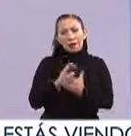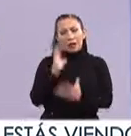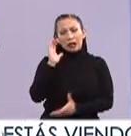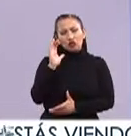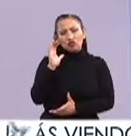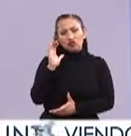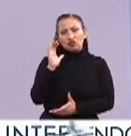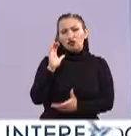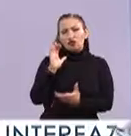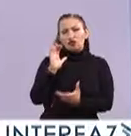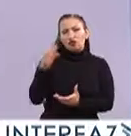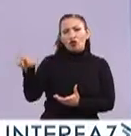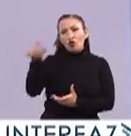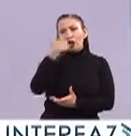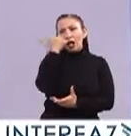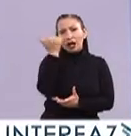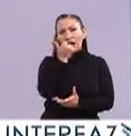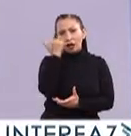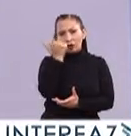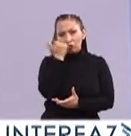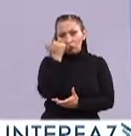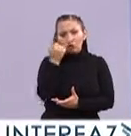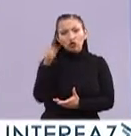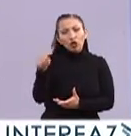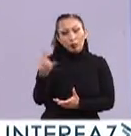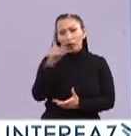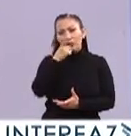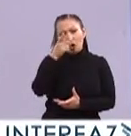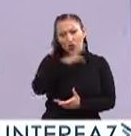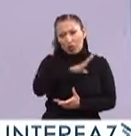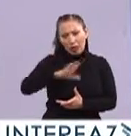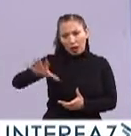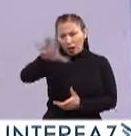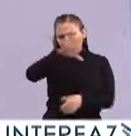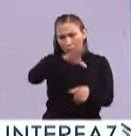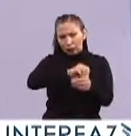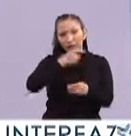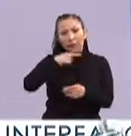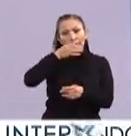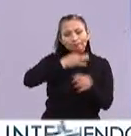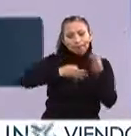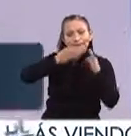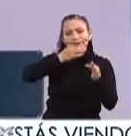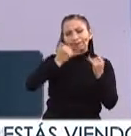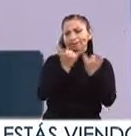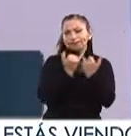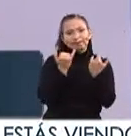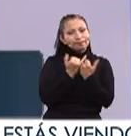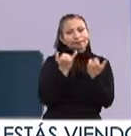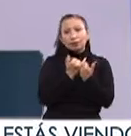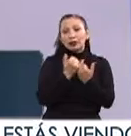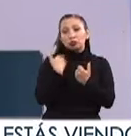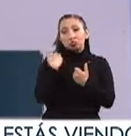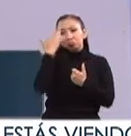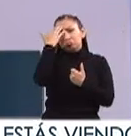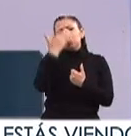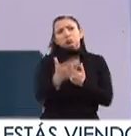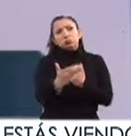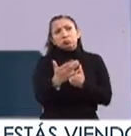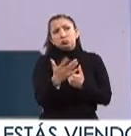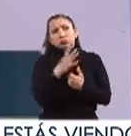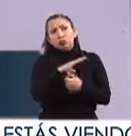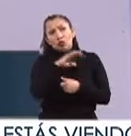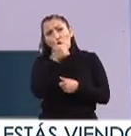mayoría de los estudiantes, lo digo en general porque me han platicado igual, que no conocen